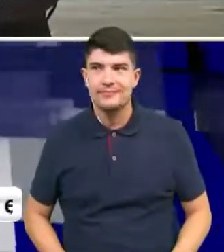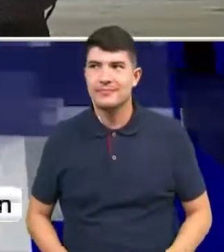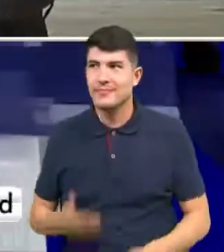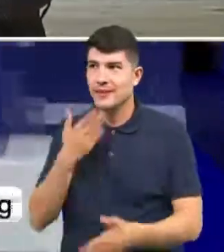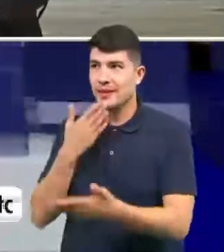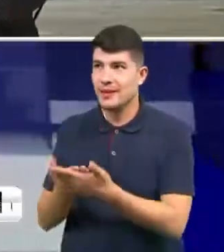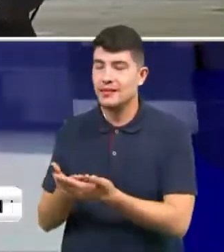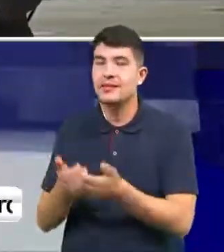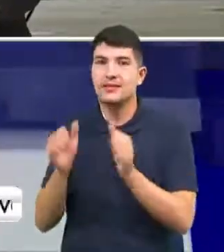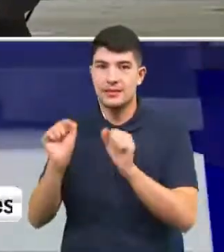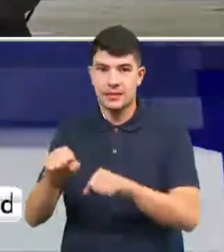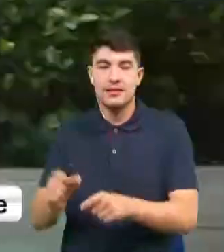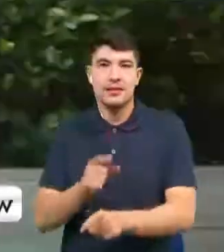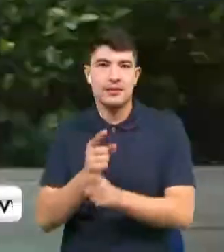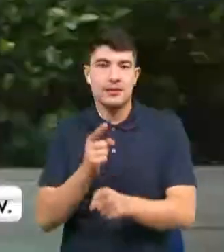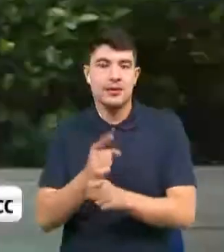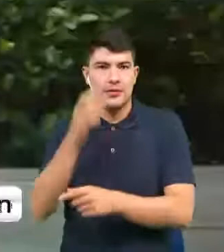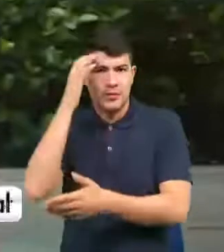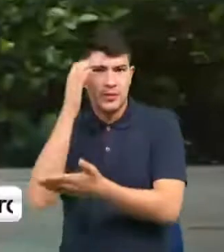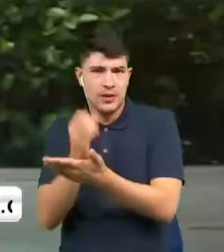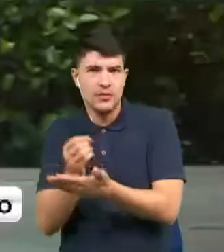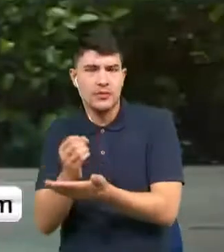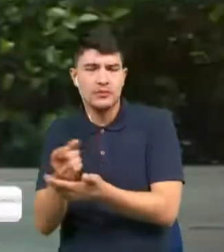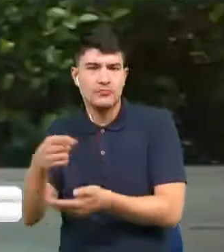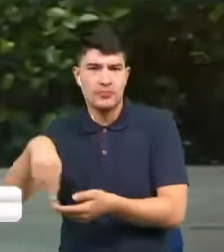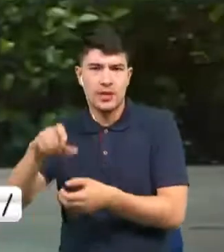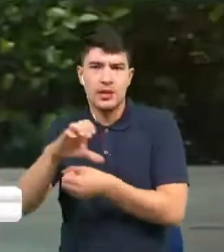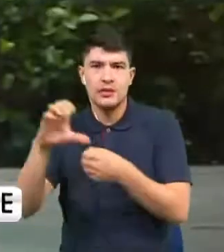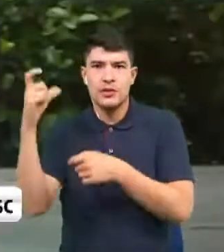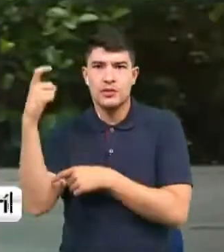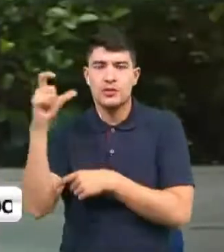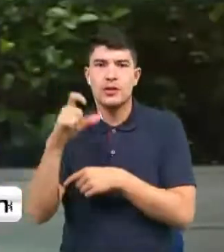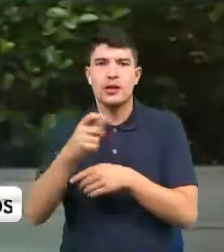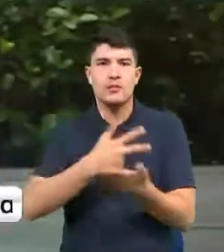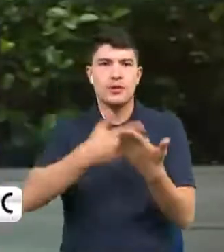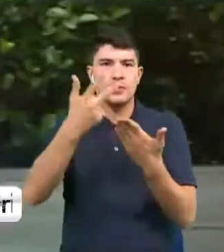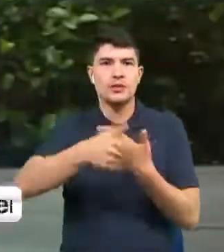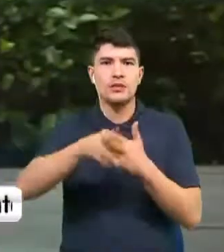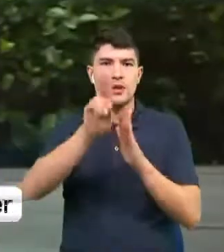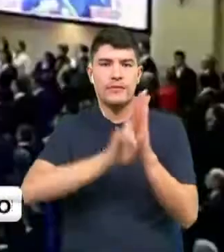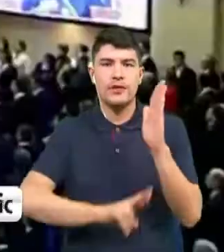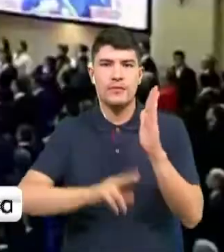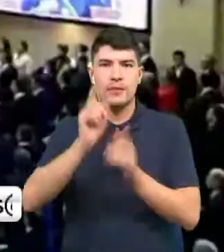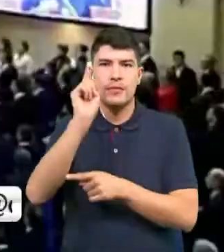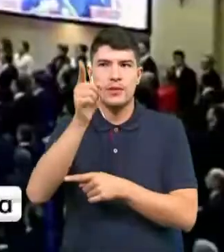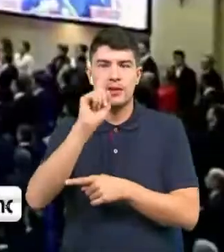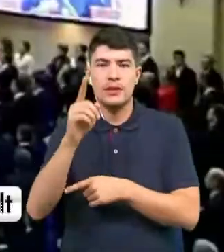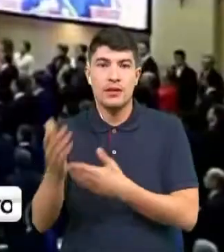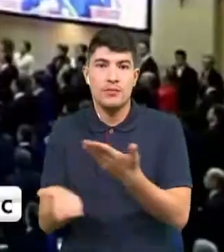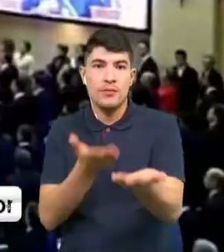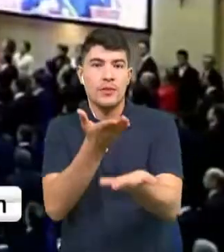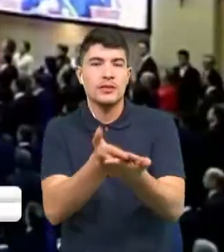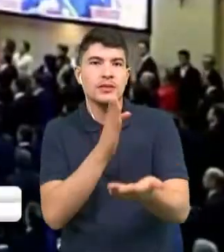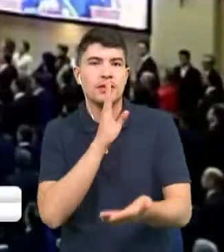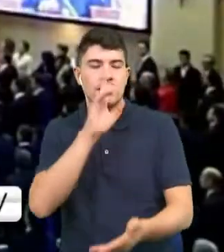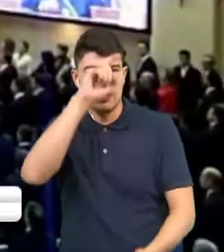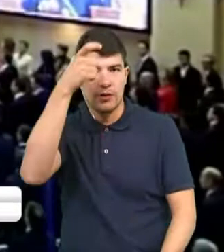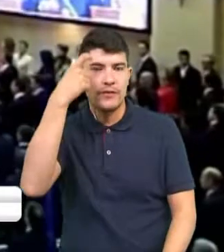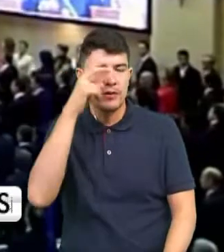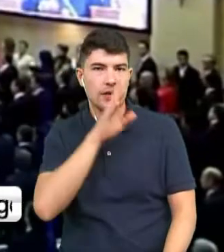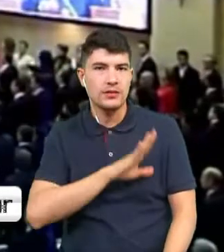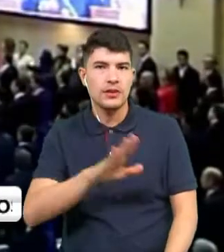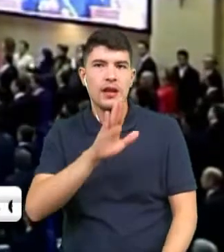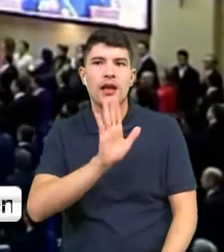Gracias, buenas tardes. Efectivamente hay opiniones encontradas en Cúcuta sobre el proyecto de reforma política que presentará el Gobierno Nacional en las próximas horas